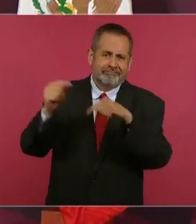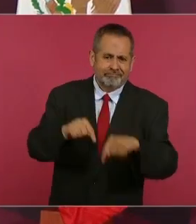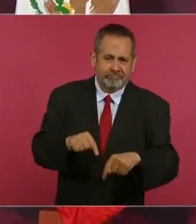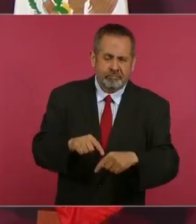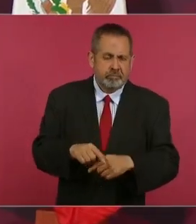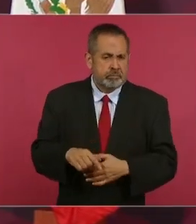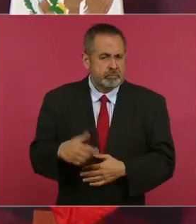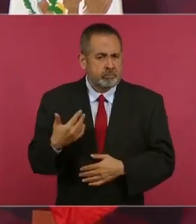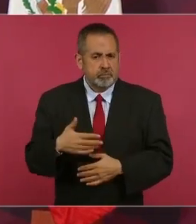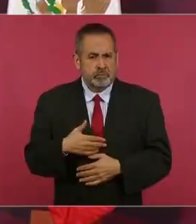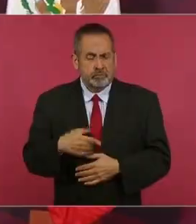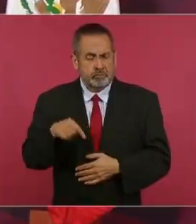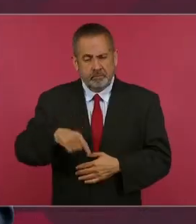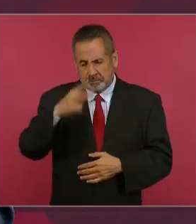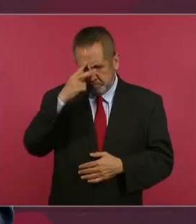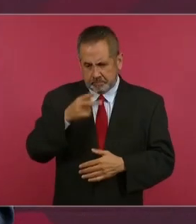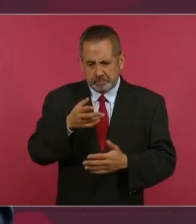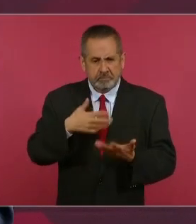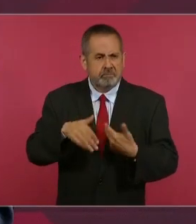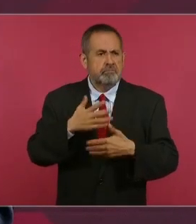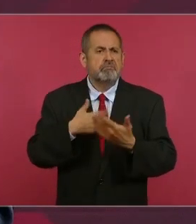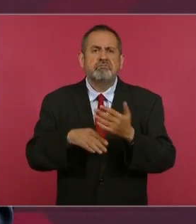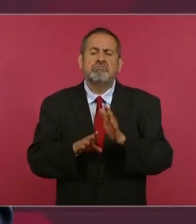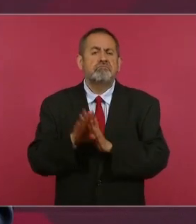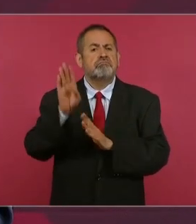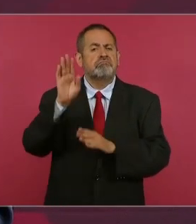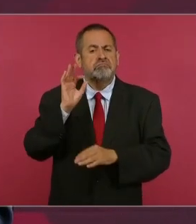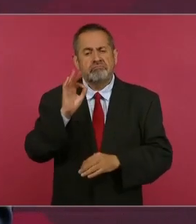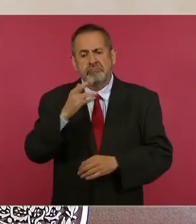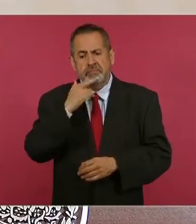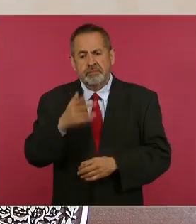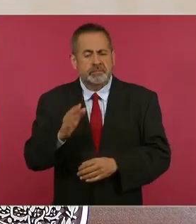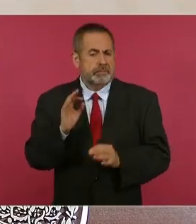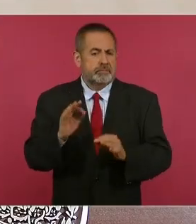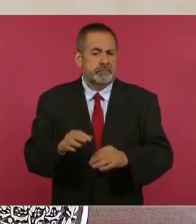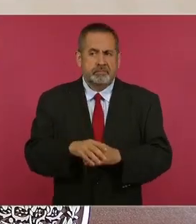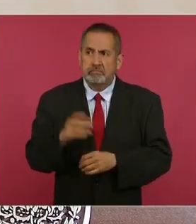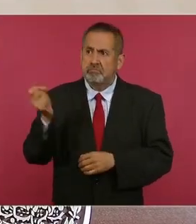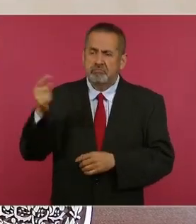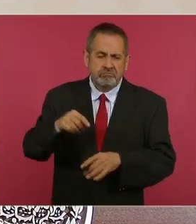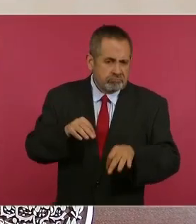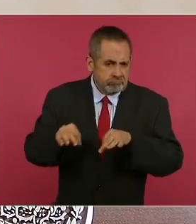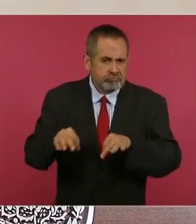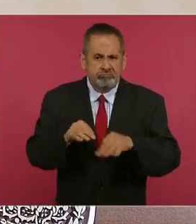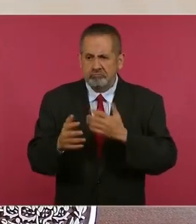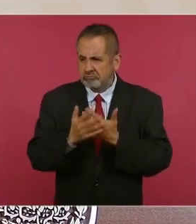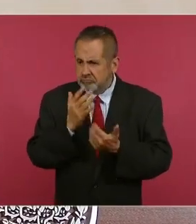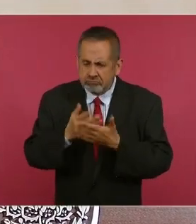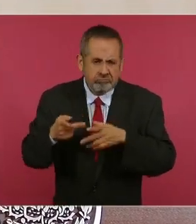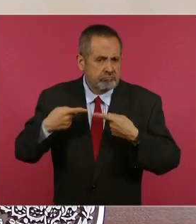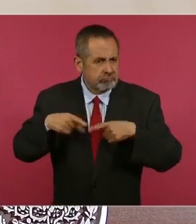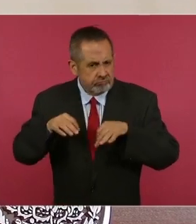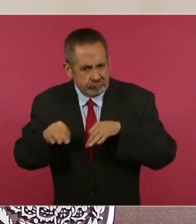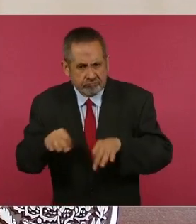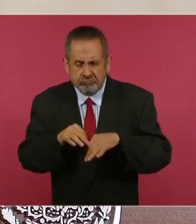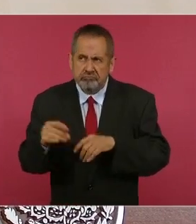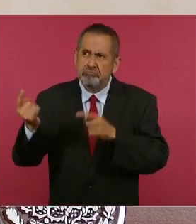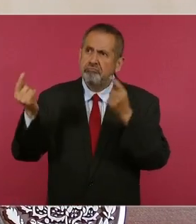que ayudaron mucho al desarrollo de nuestro país, y desde luego trabajadores, obreros.